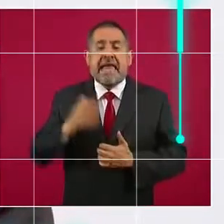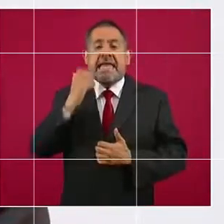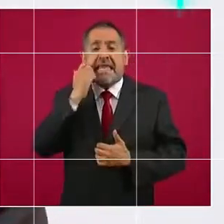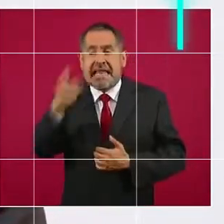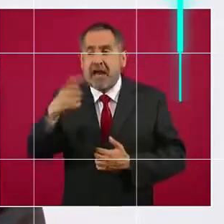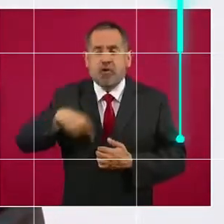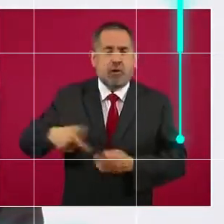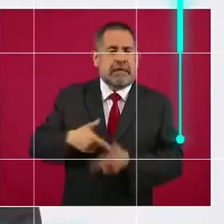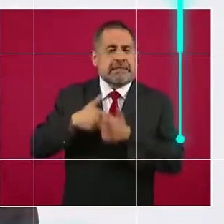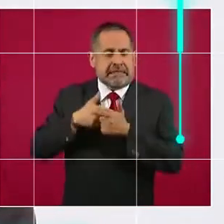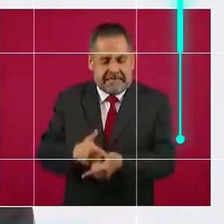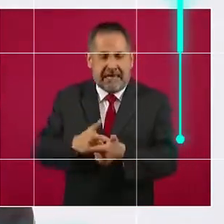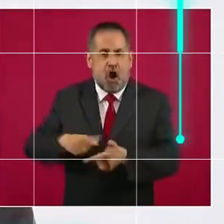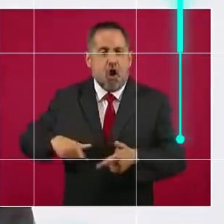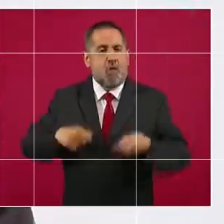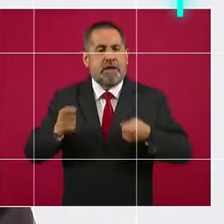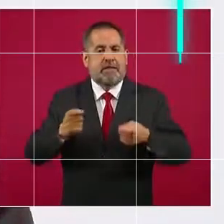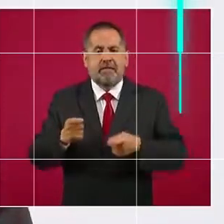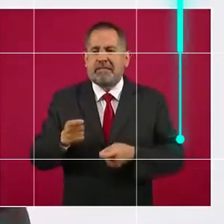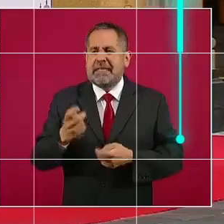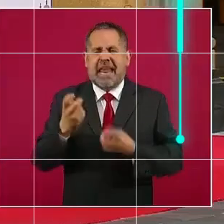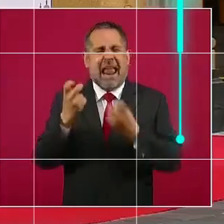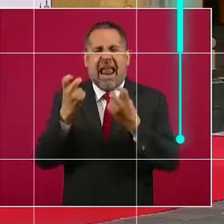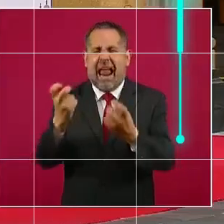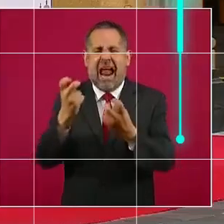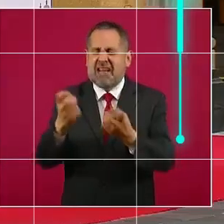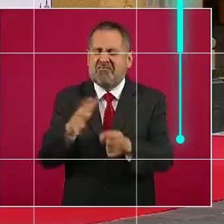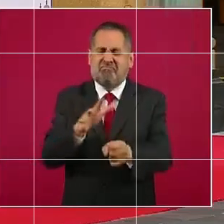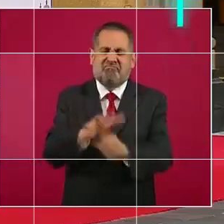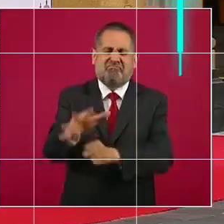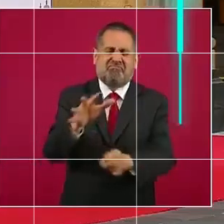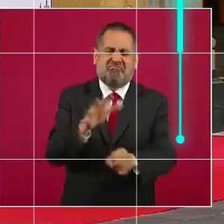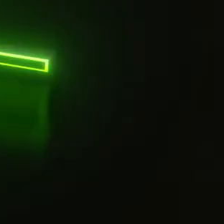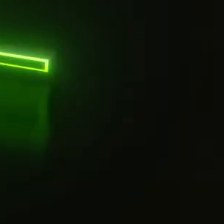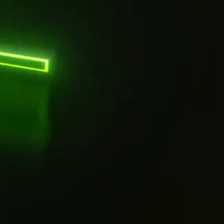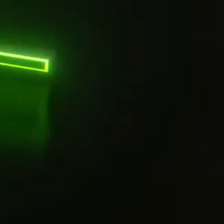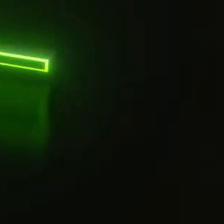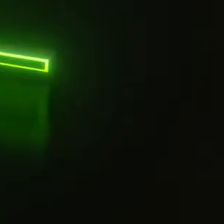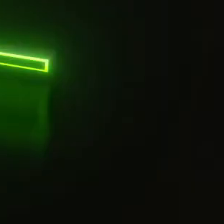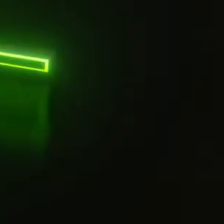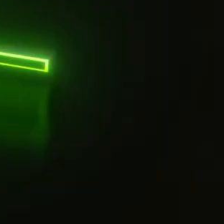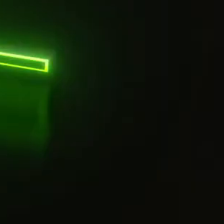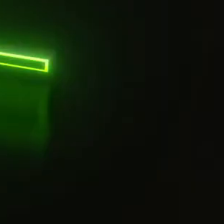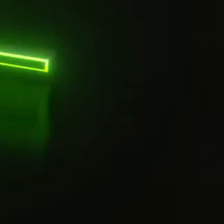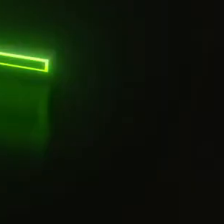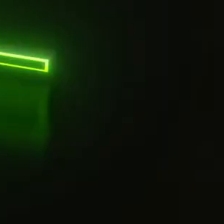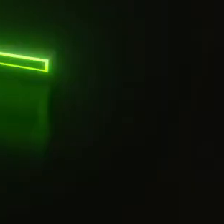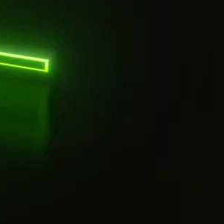gobernando. Y con eso tenemos.